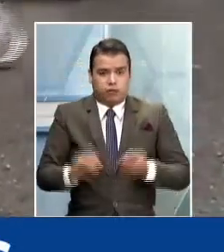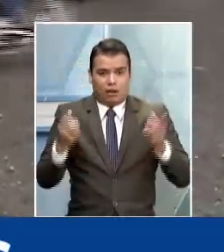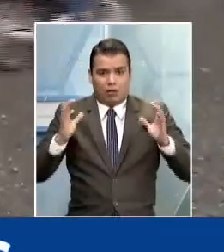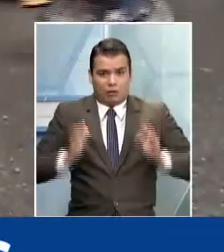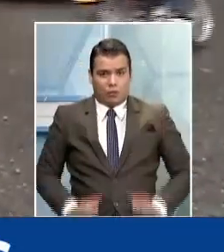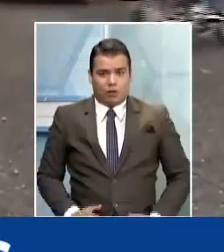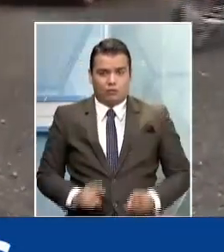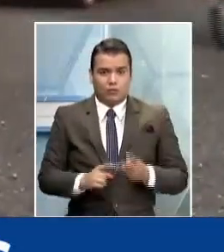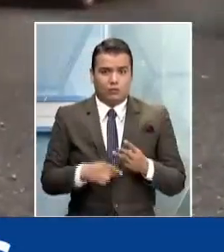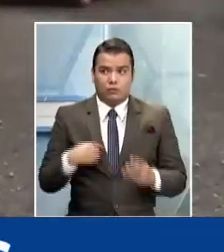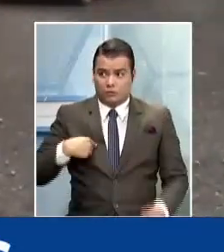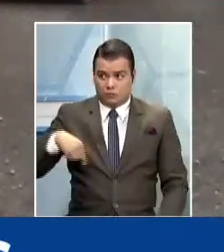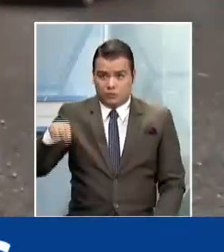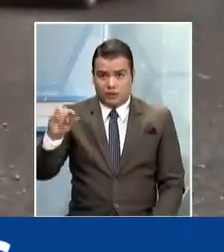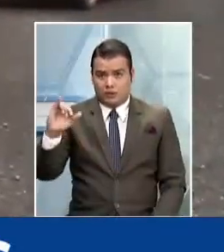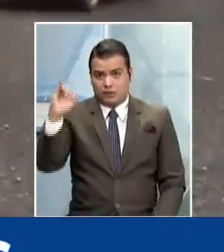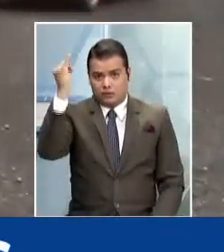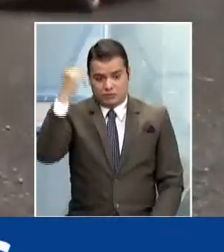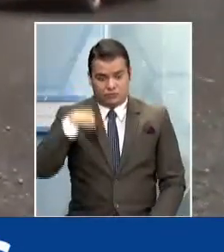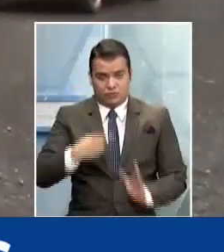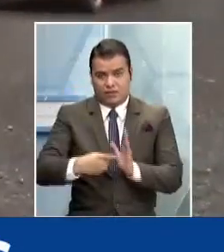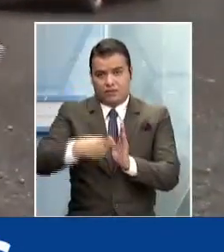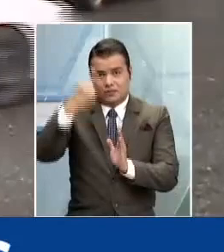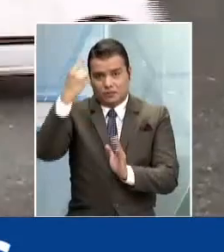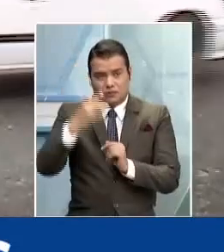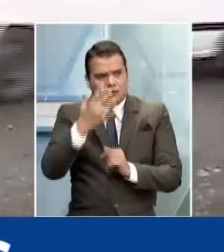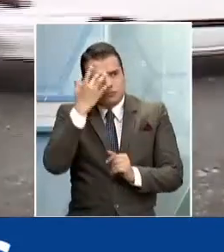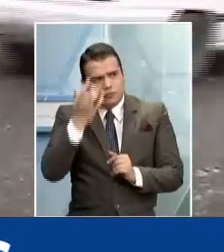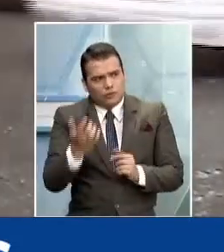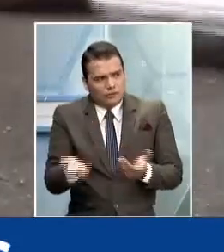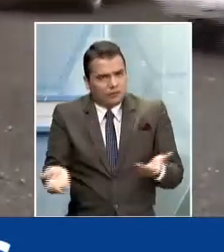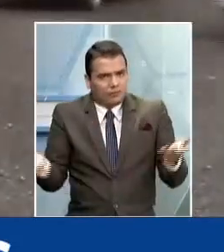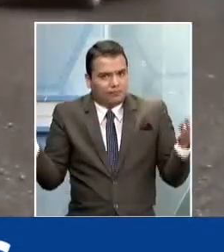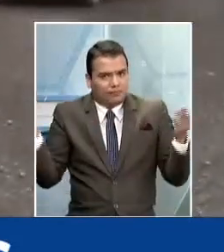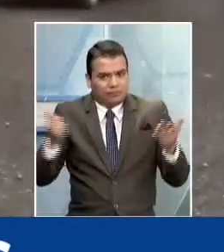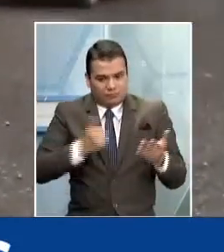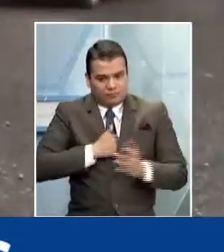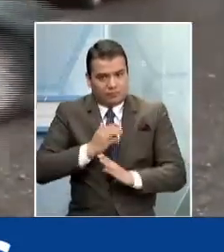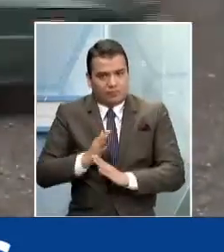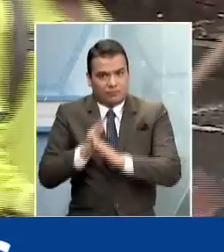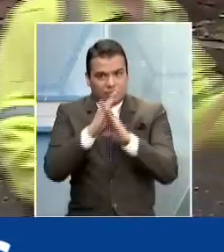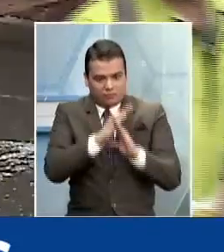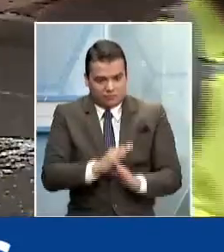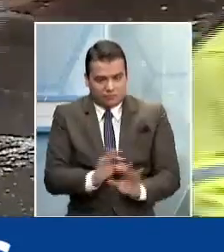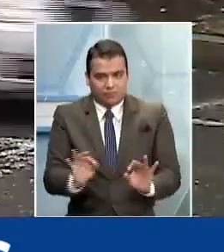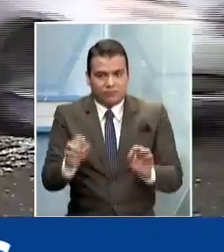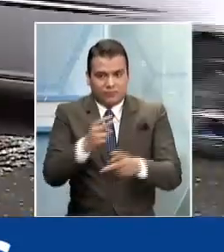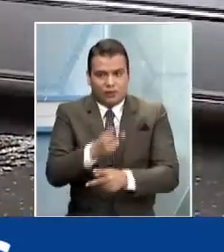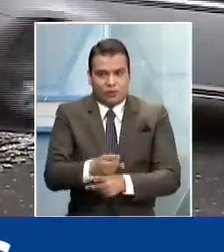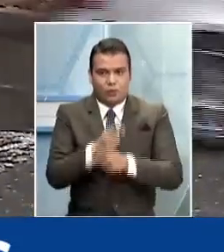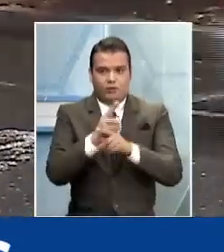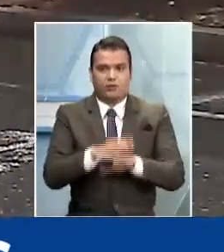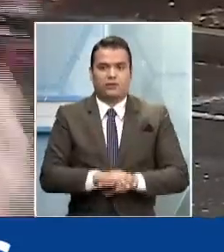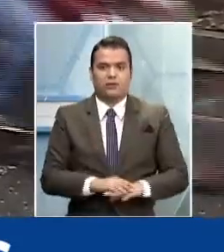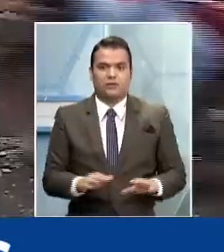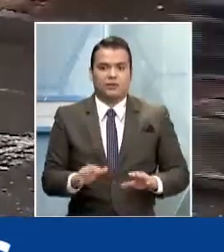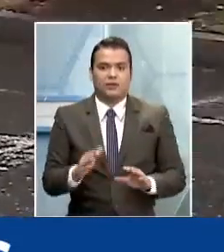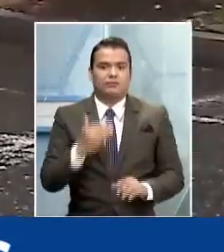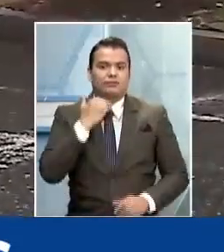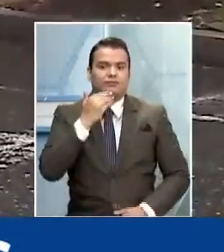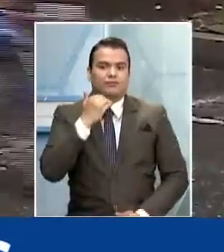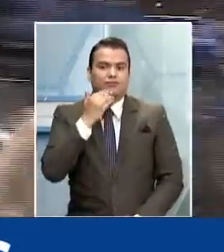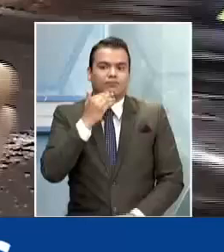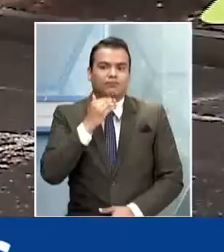sí. En cuanto llegue la vacuna me la pongo. ¿Por qué? Porque tengo que protegerme la salud. No he decidido qué debo